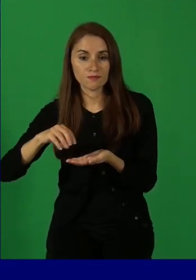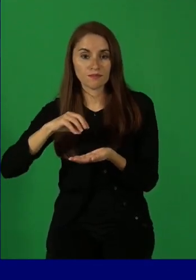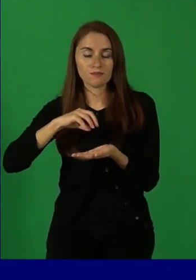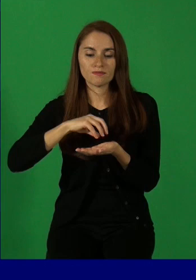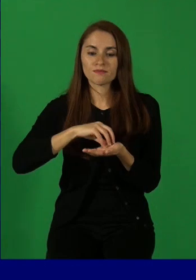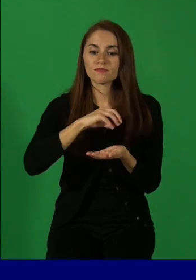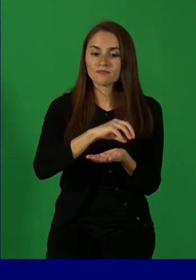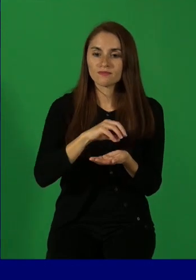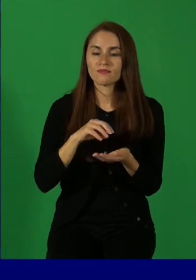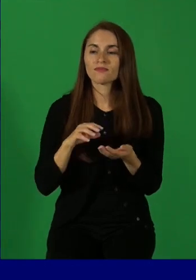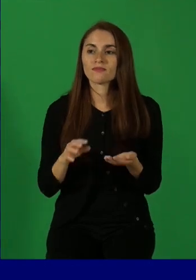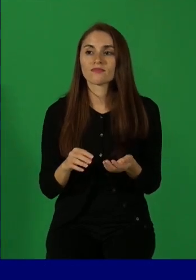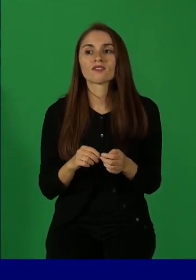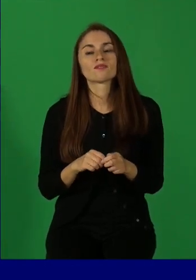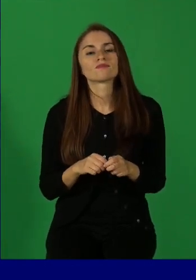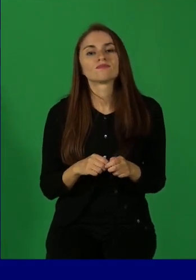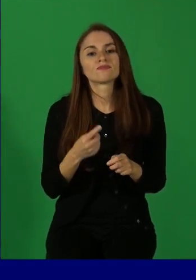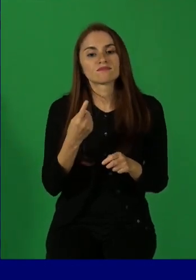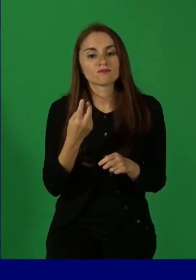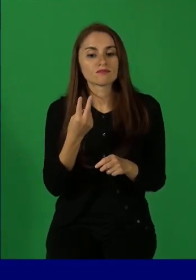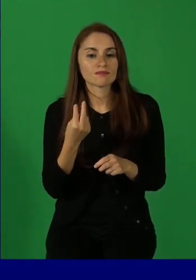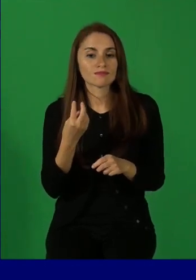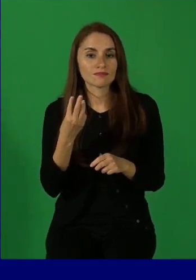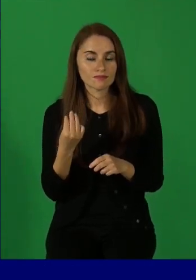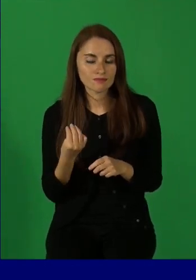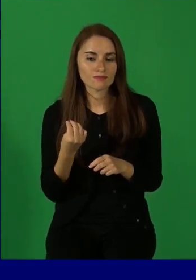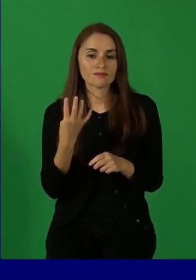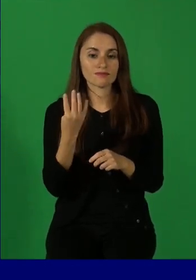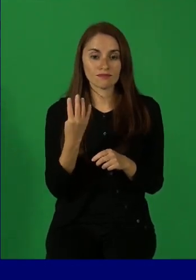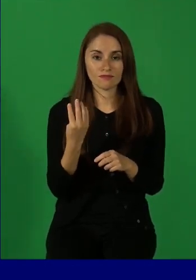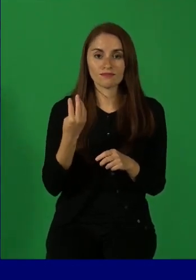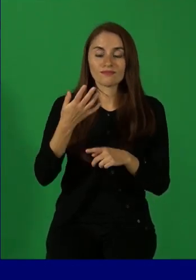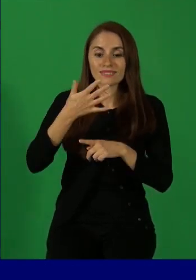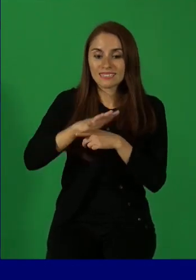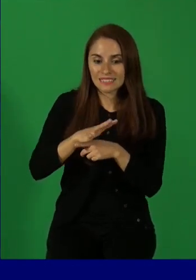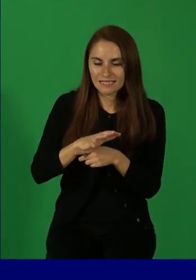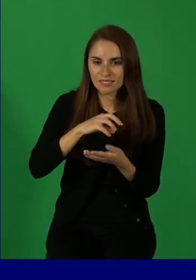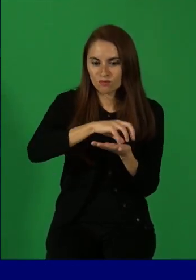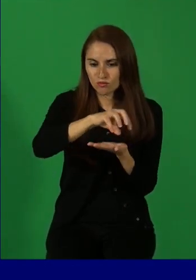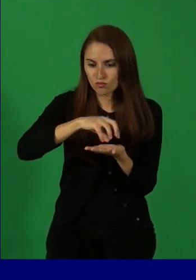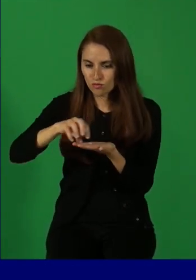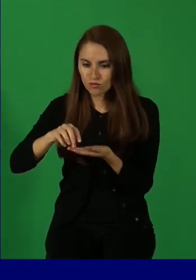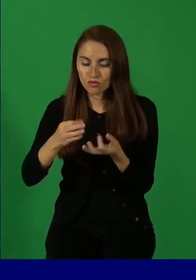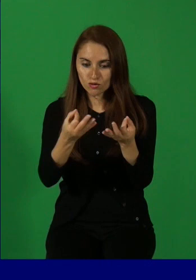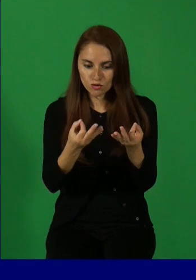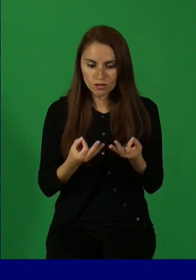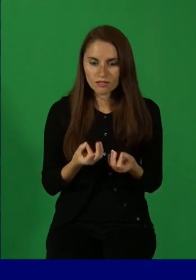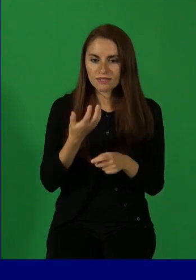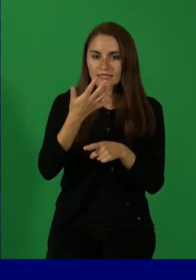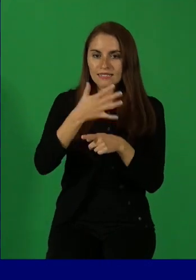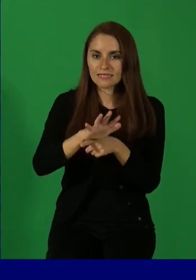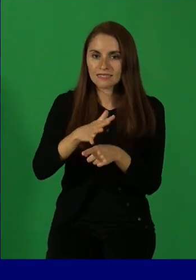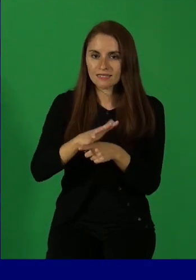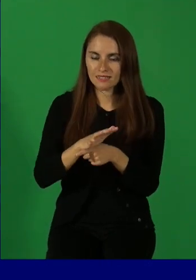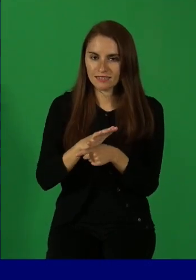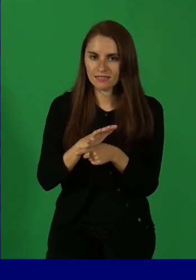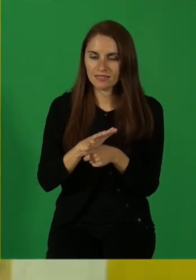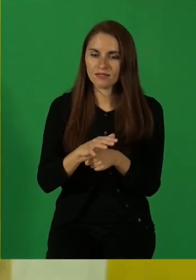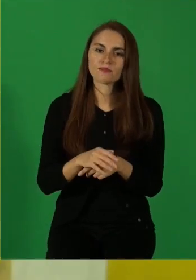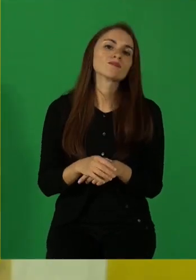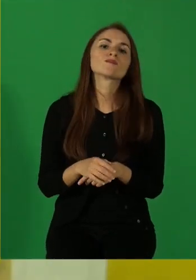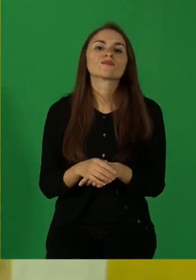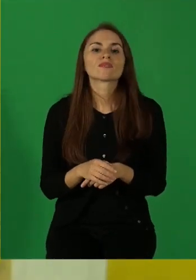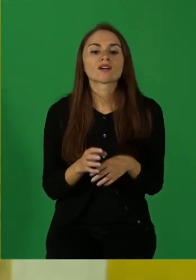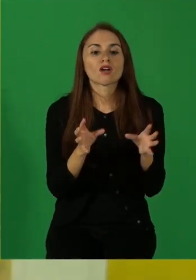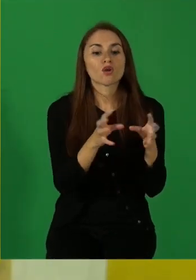8, 9, 10, 11, 12, 13, 14, 15. Hemos repartido los 15 elementos en